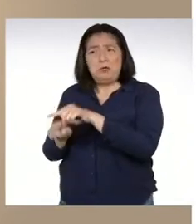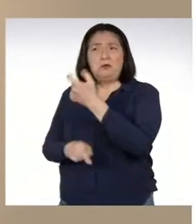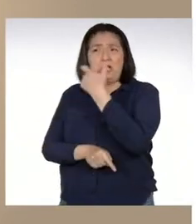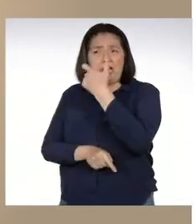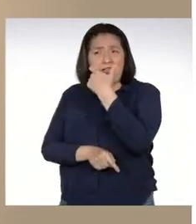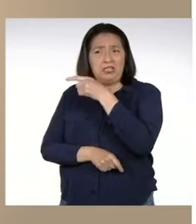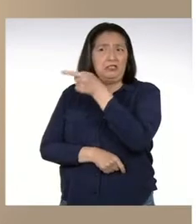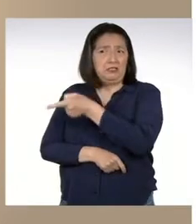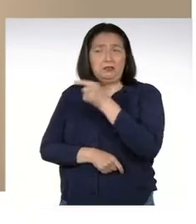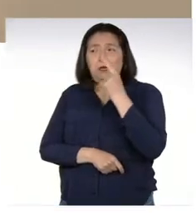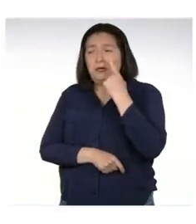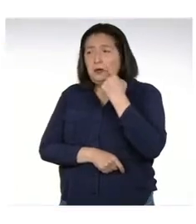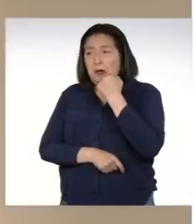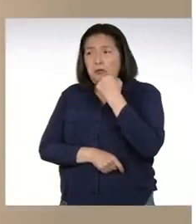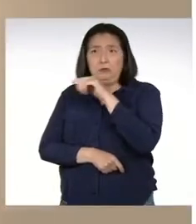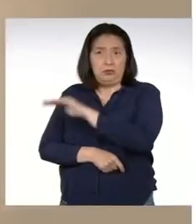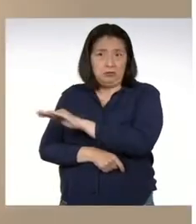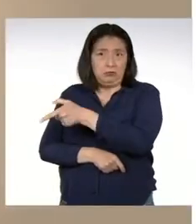Daniel?